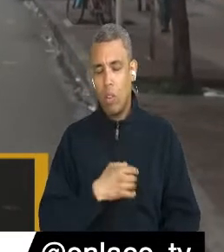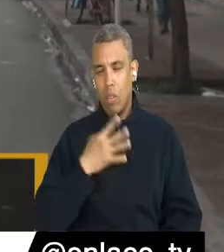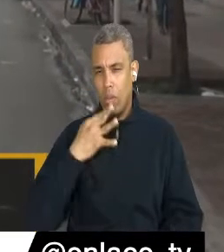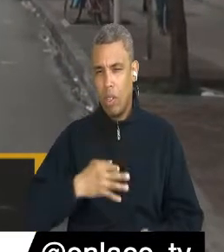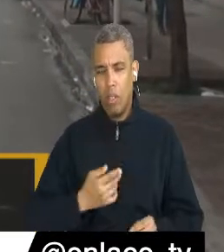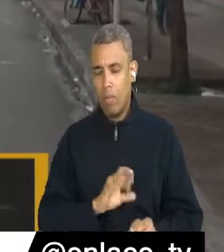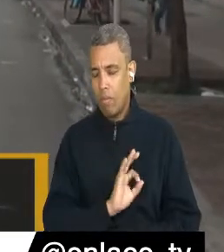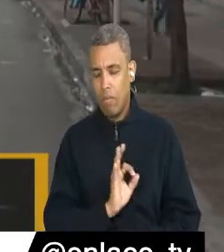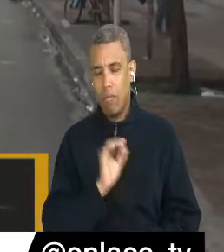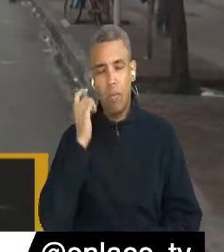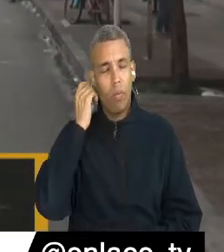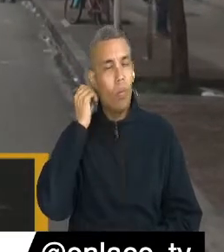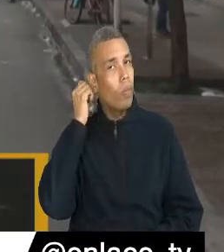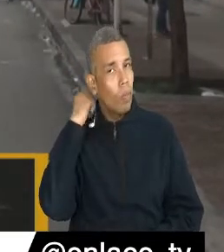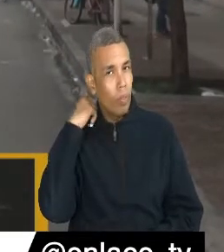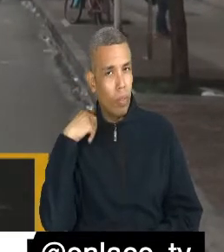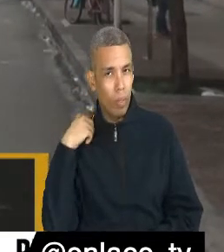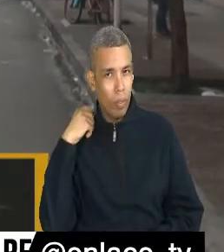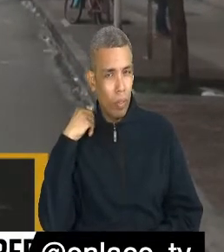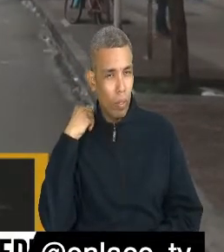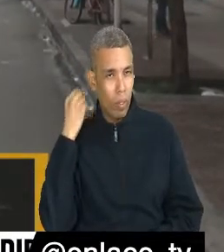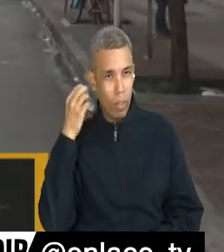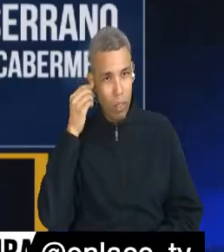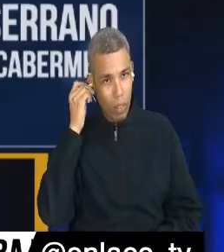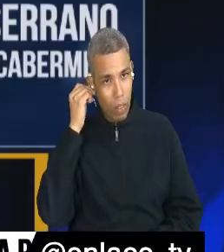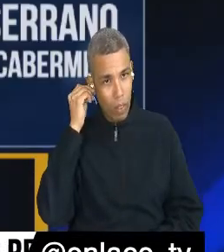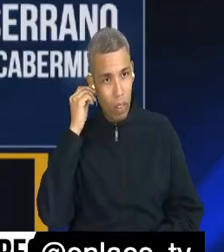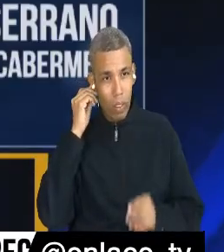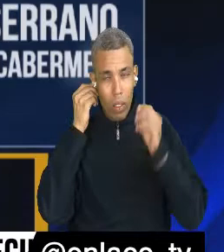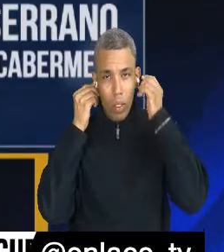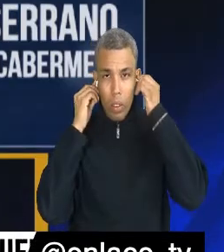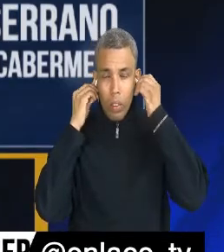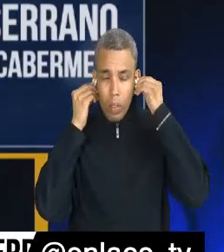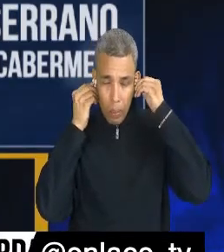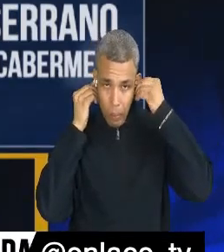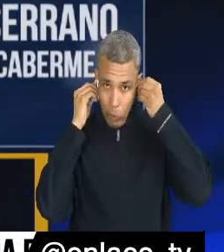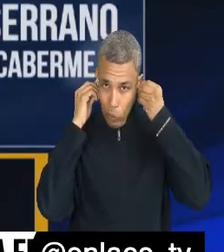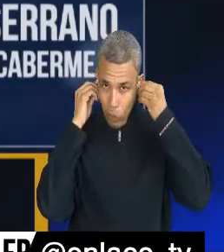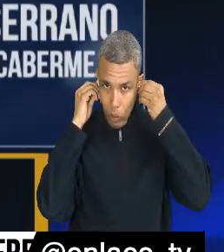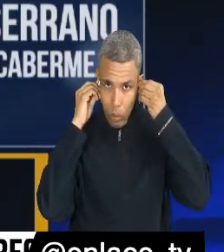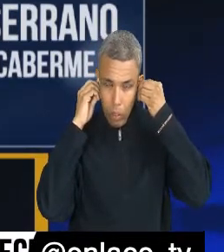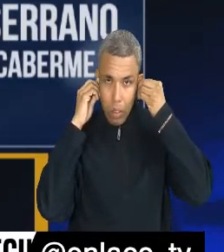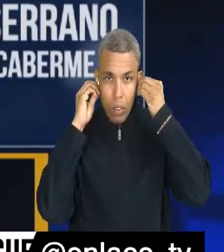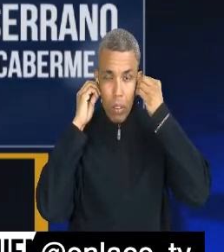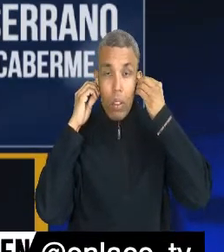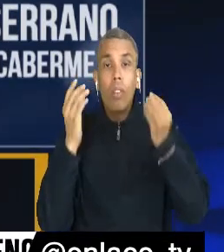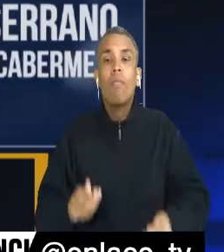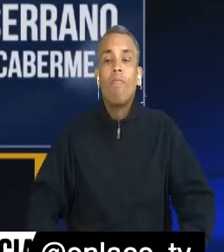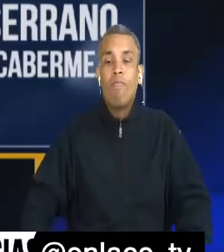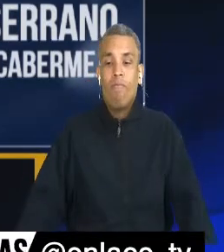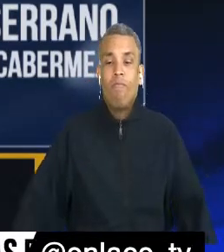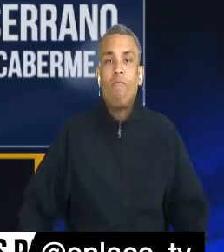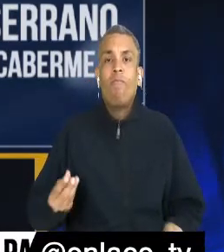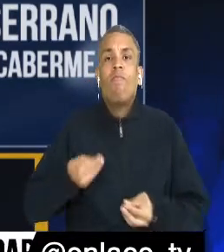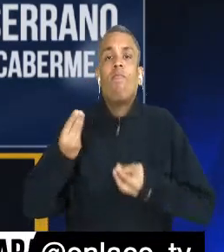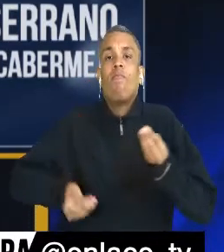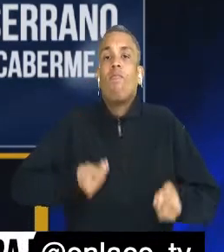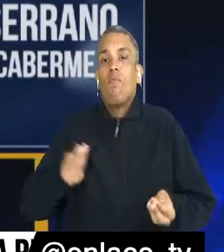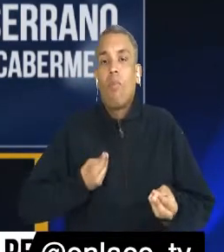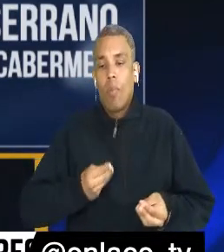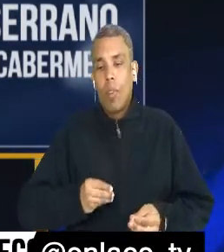dijo él, se entienda que este hecho afecta a todos los colombianos. ¿Qué vamos a hacer? Tenemos que hacer respetar realmente el derecho de